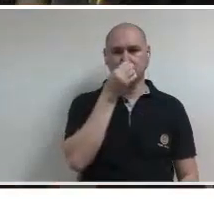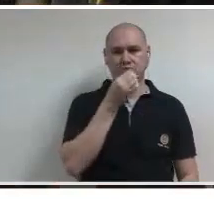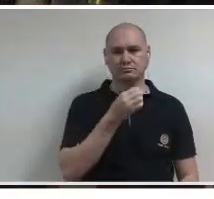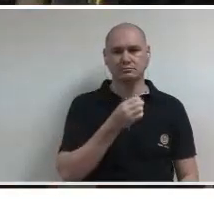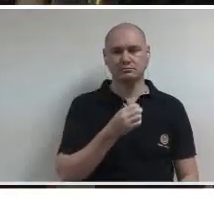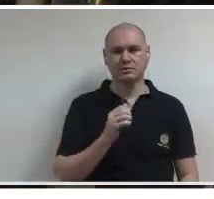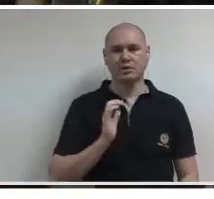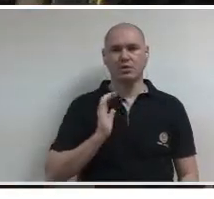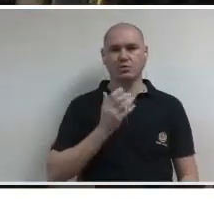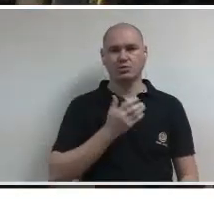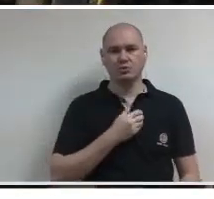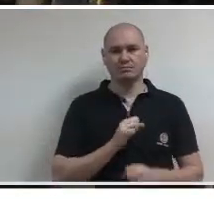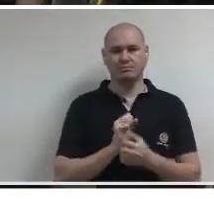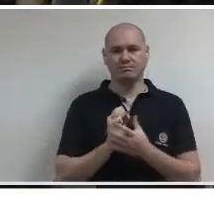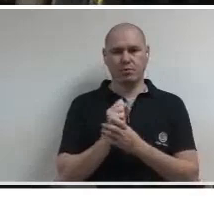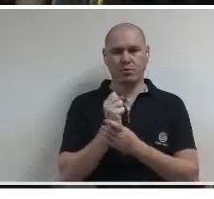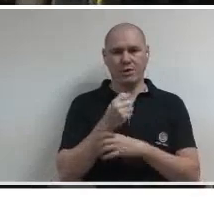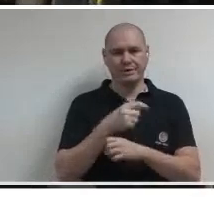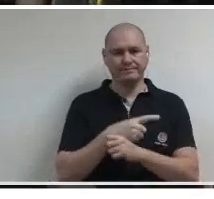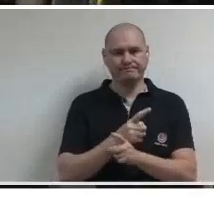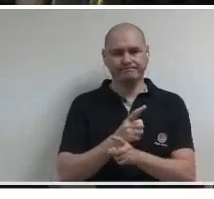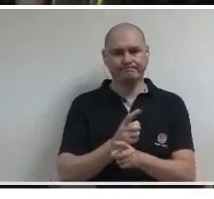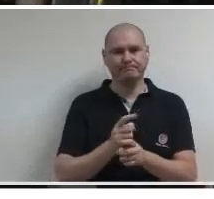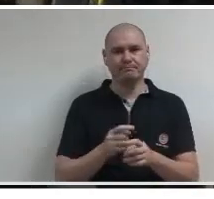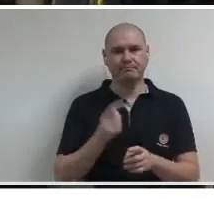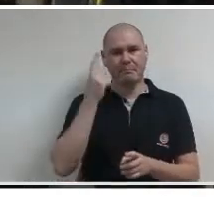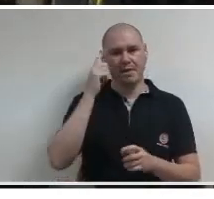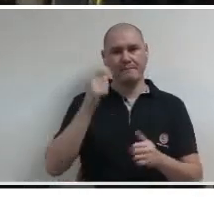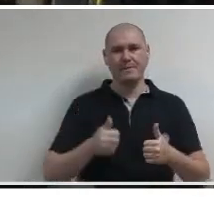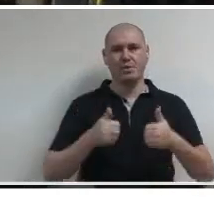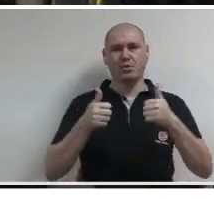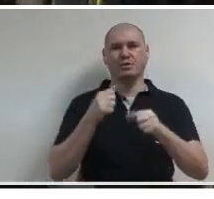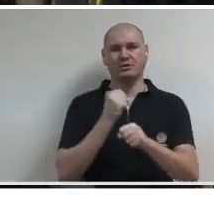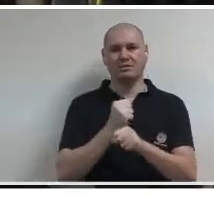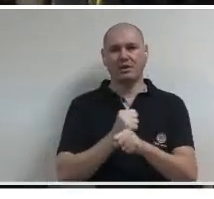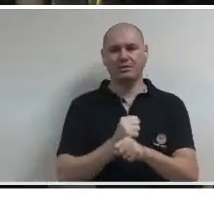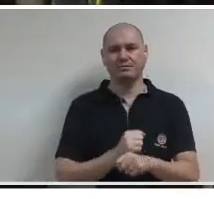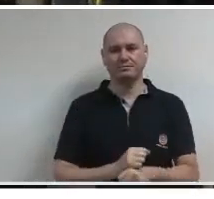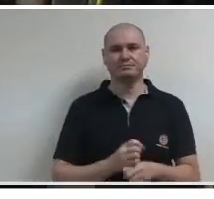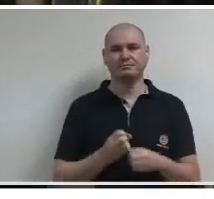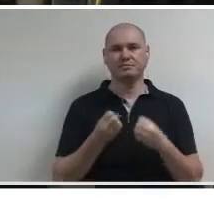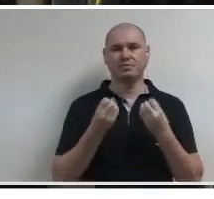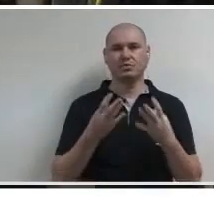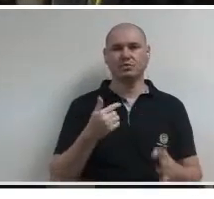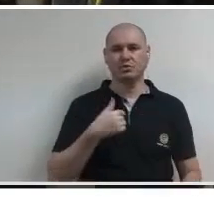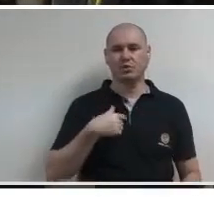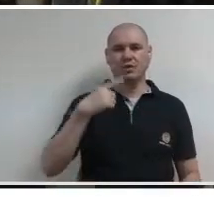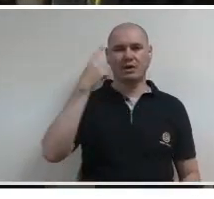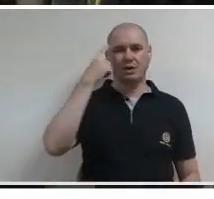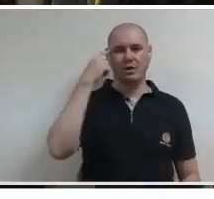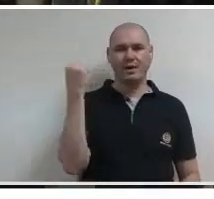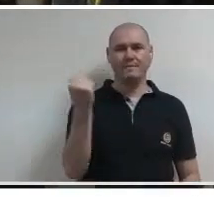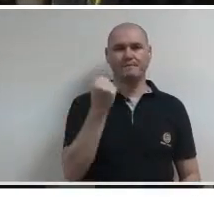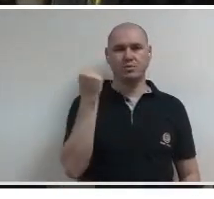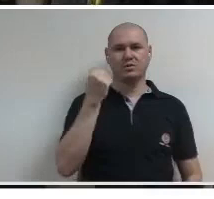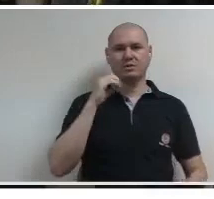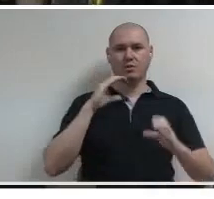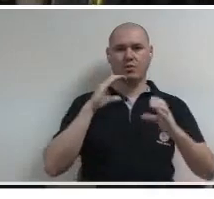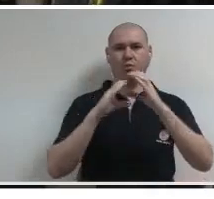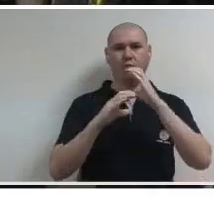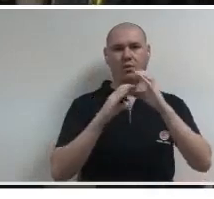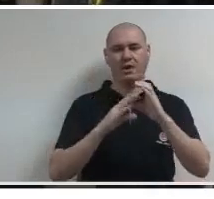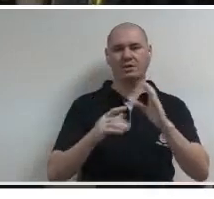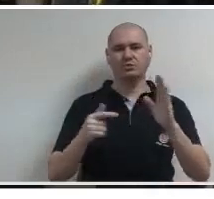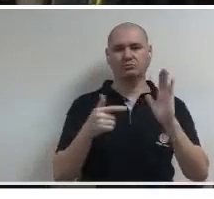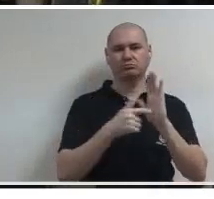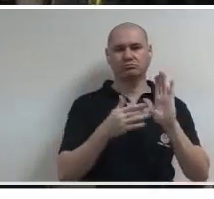pensionamos y empe ya sabes que tengo un dedo que el trabajo de los registros por eso me parece que es importante la comunicación de estos datos un peor es ese en